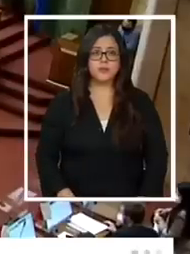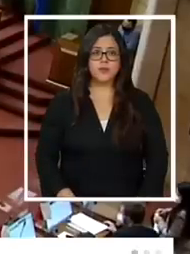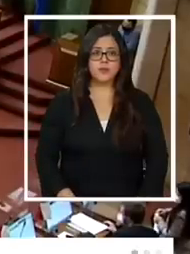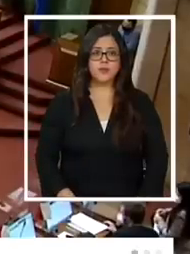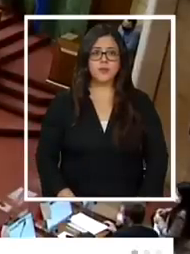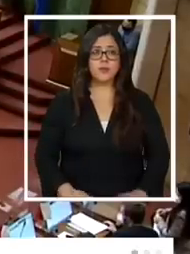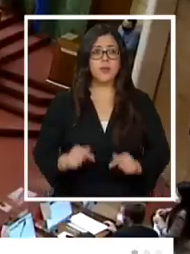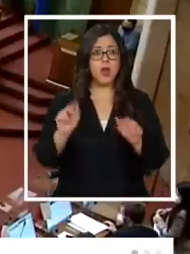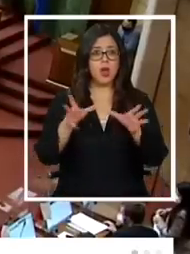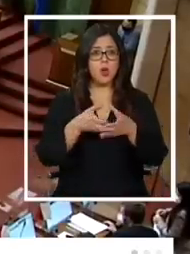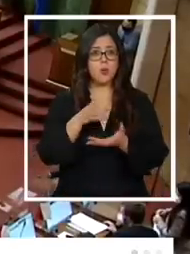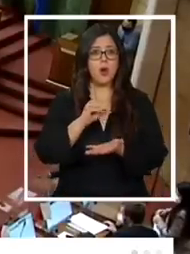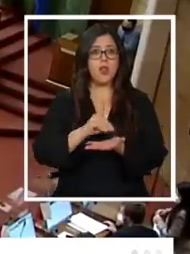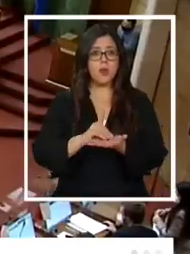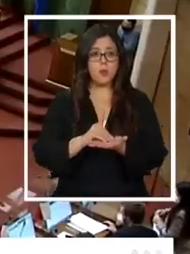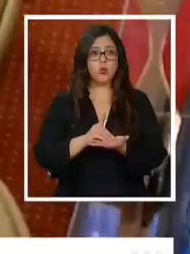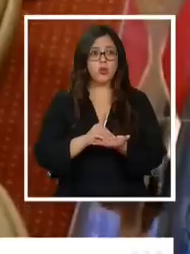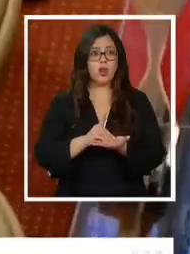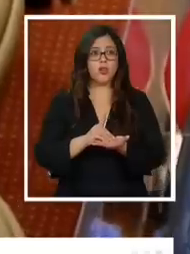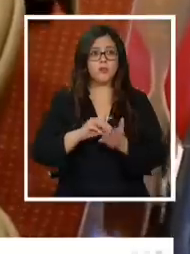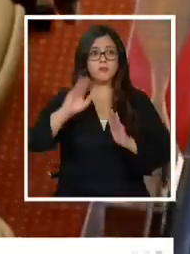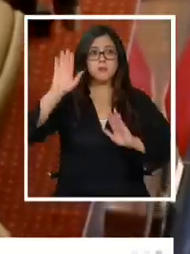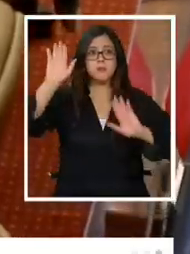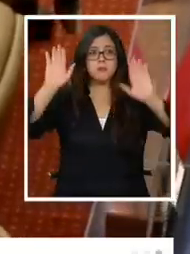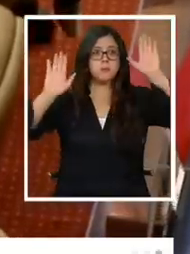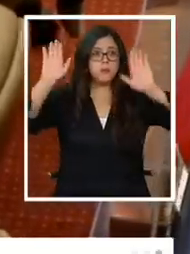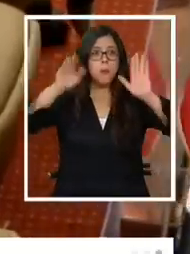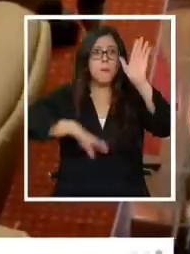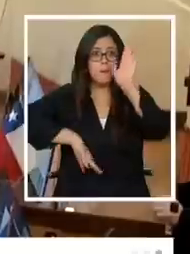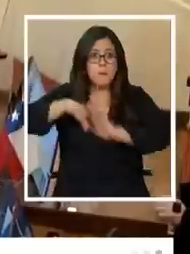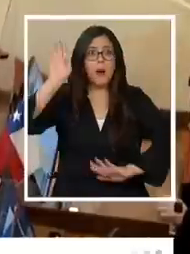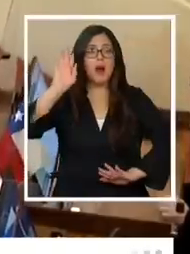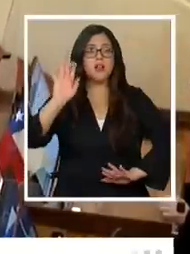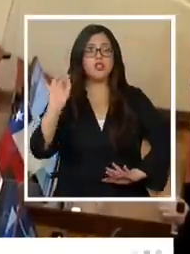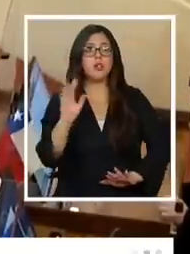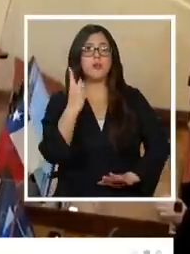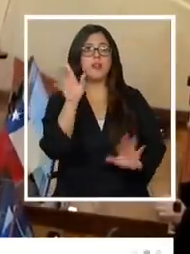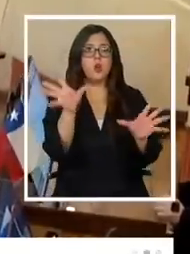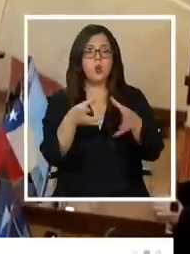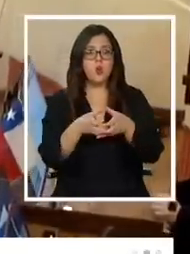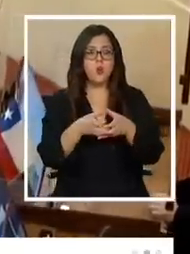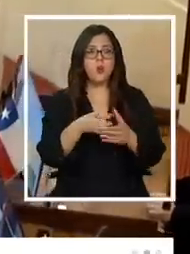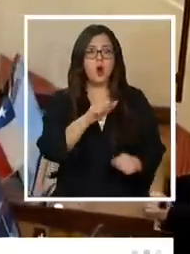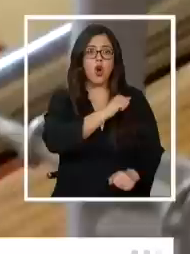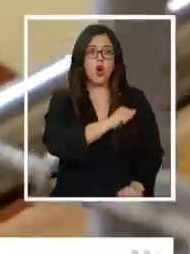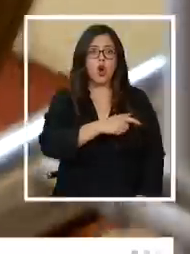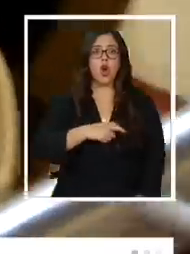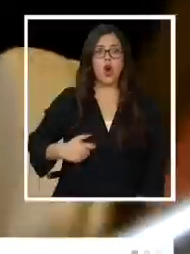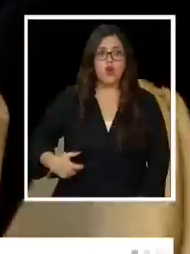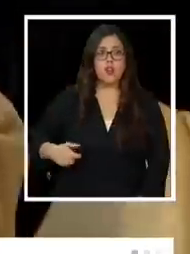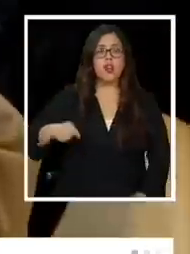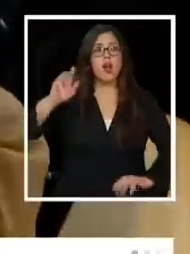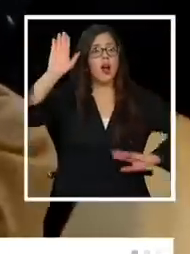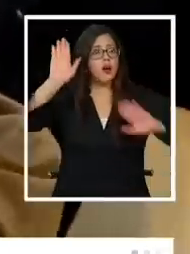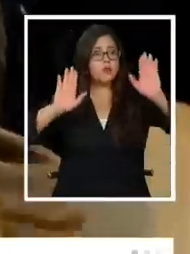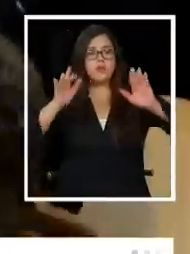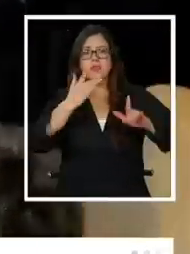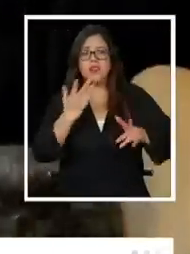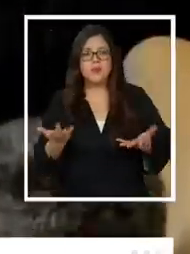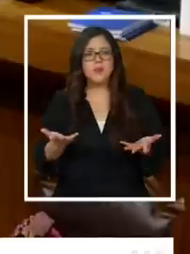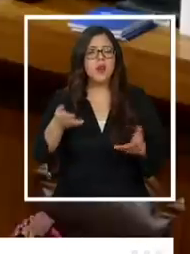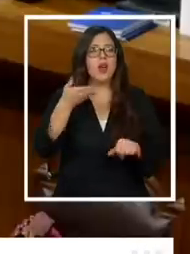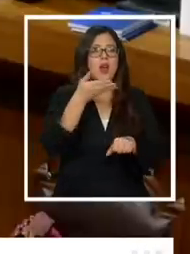Fue evidente en la Cámara de Diputados que las manos en alto fueron más numerosas en un solo sector, la oposición. Llamativo gesto porque